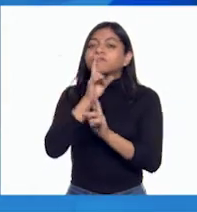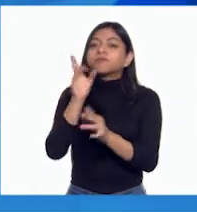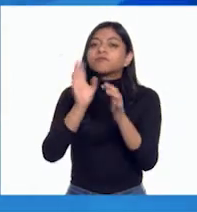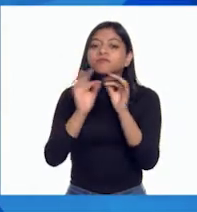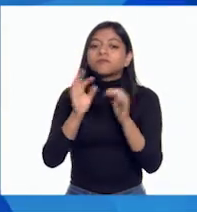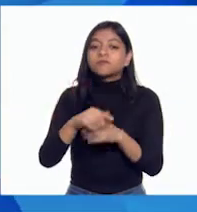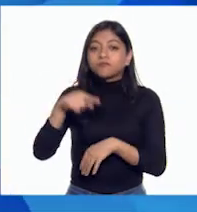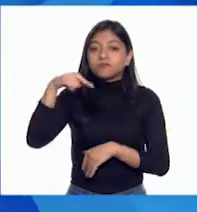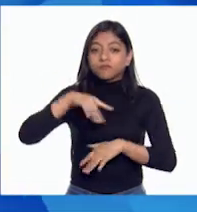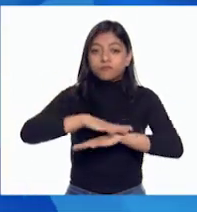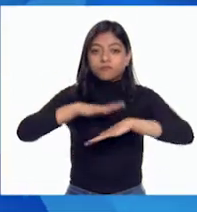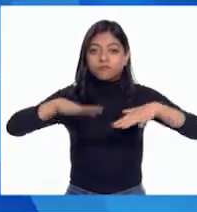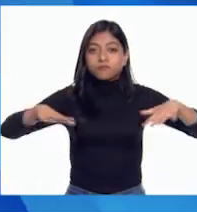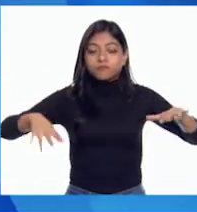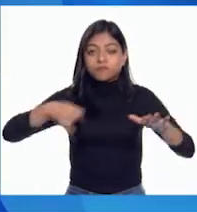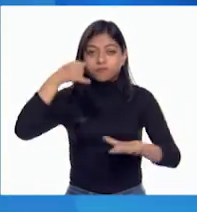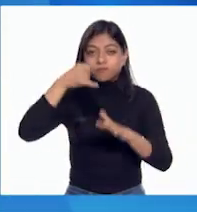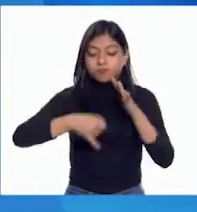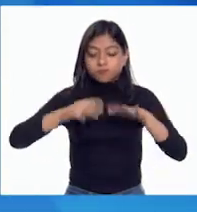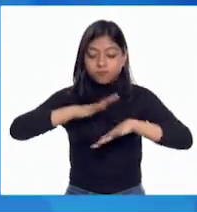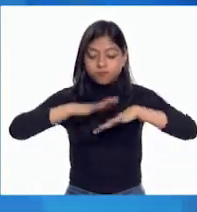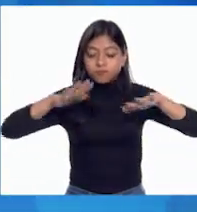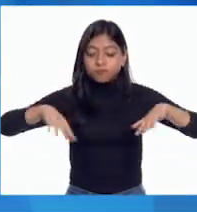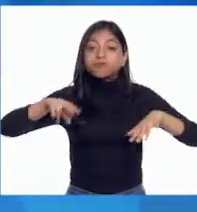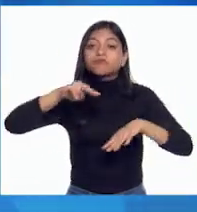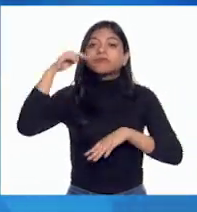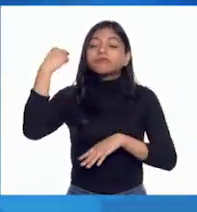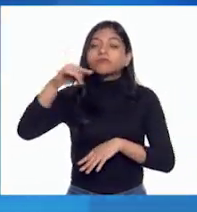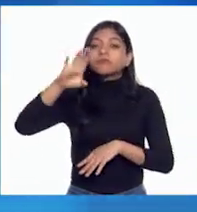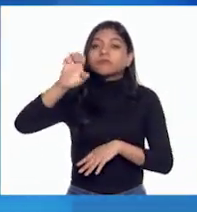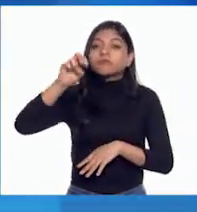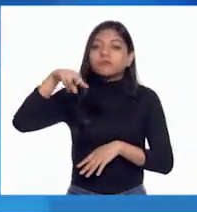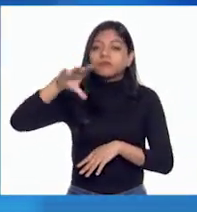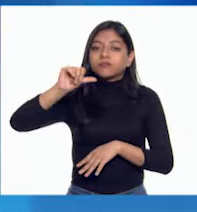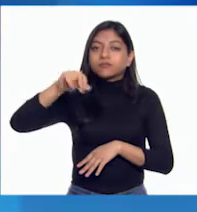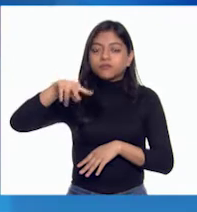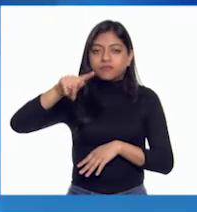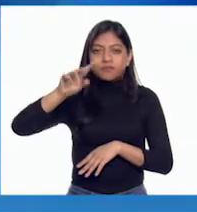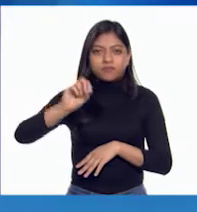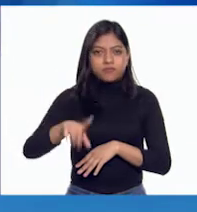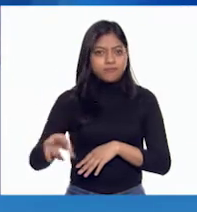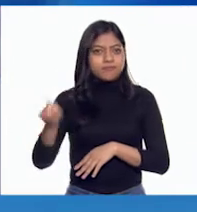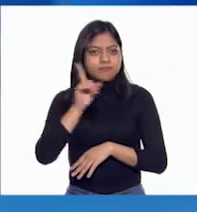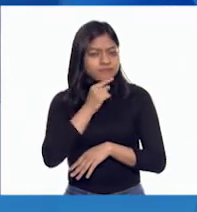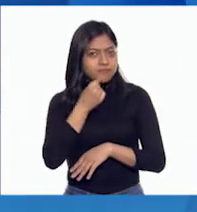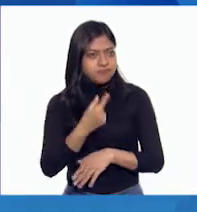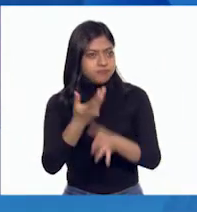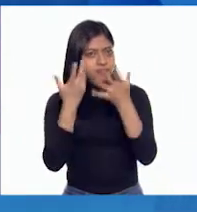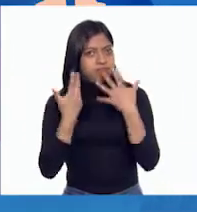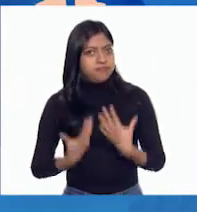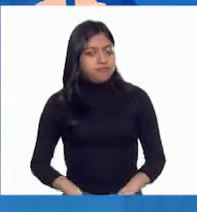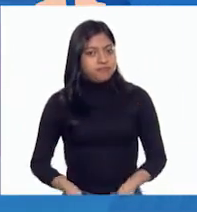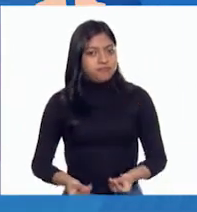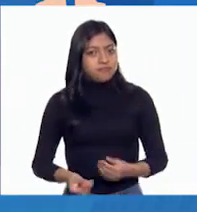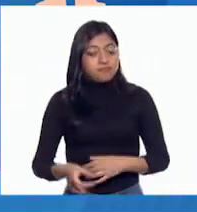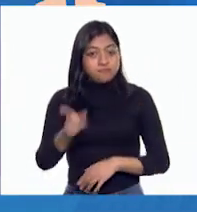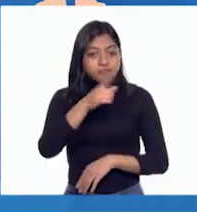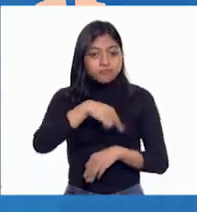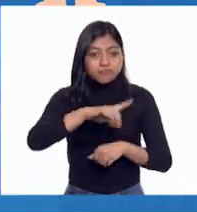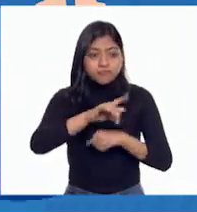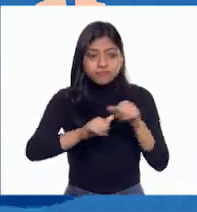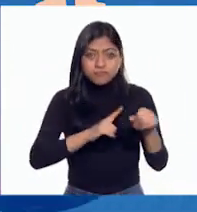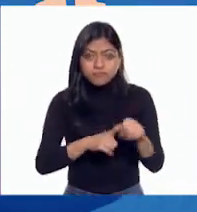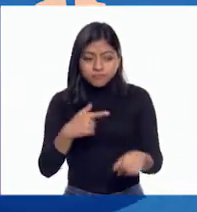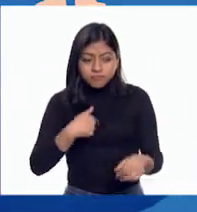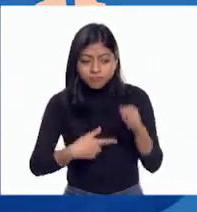«Estás en el fondo del mar de la Playa del Encanto». Camila primero se asustó un poco, pero al corroborar que los animales eran